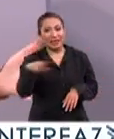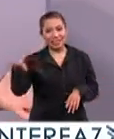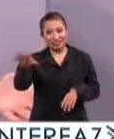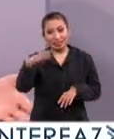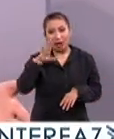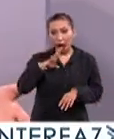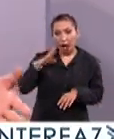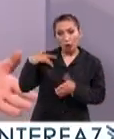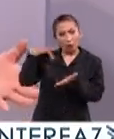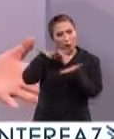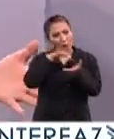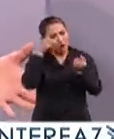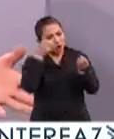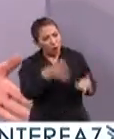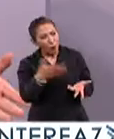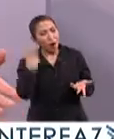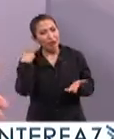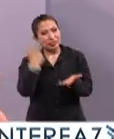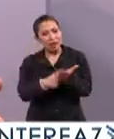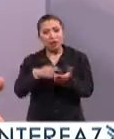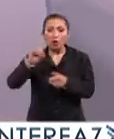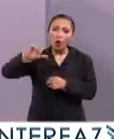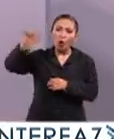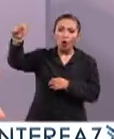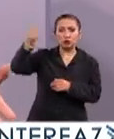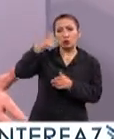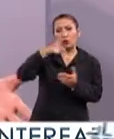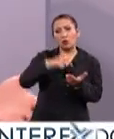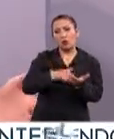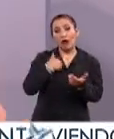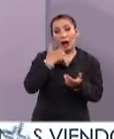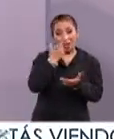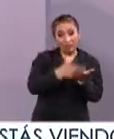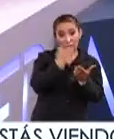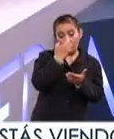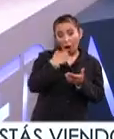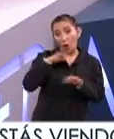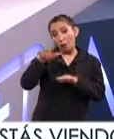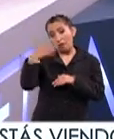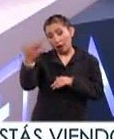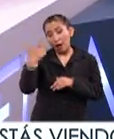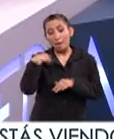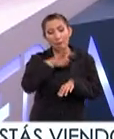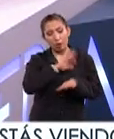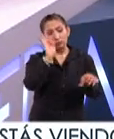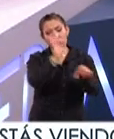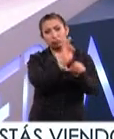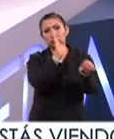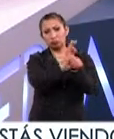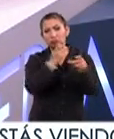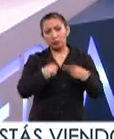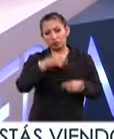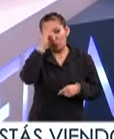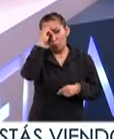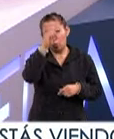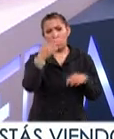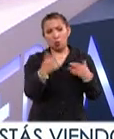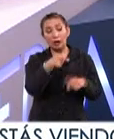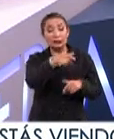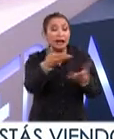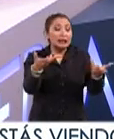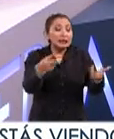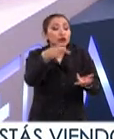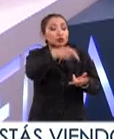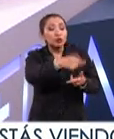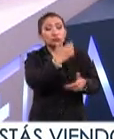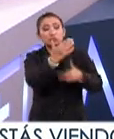de este tipo de incentivos, tanto dentro como fuera de las instituciones de educación, pues podemos proteger a estos talentos y además propiciar